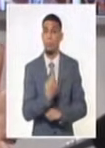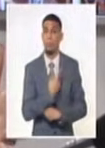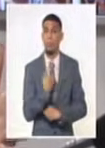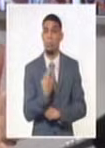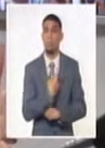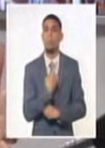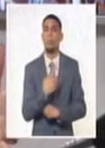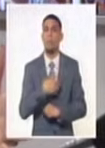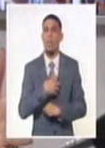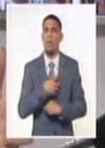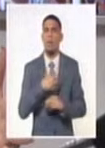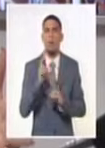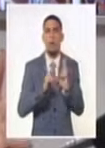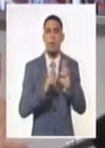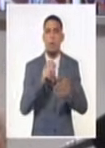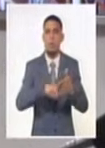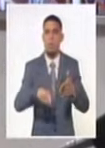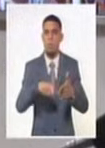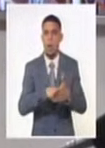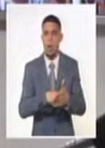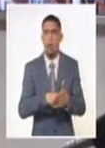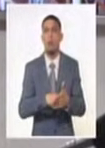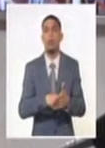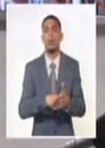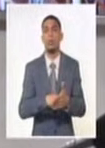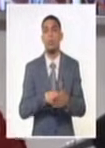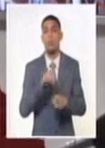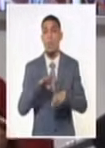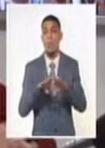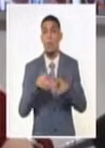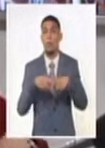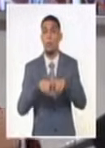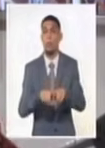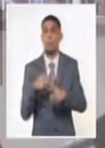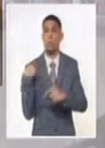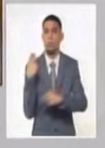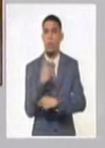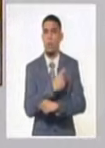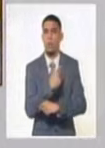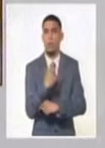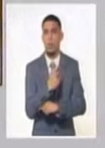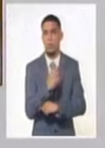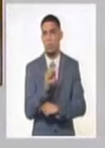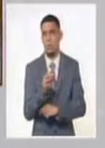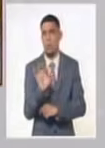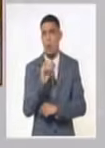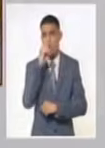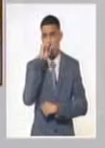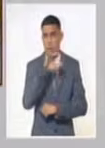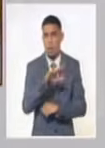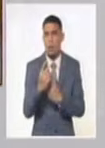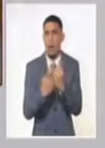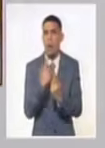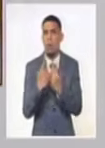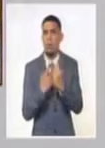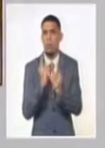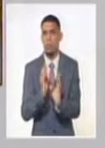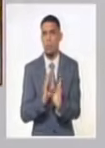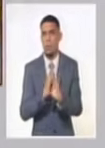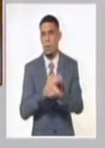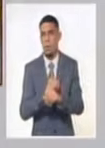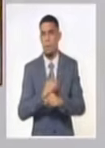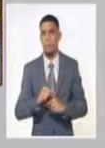grupo ha continuado bajo la influencia de su propio claustro, de su propia institución, y sin embargo ellos por determinadas razones no están.